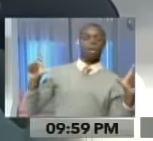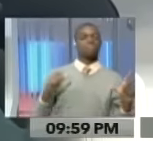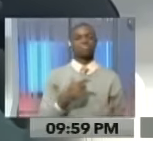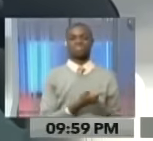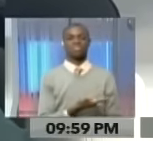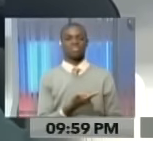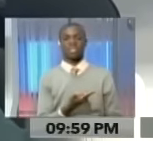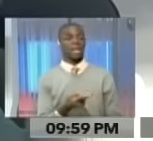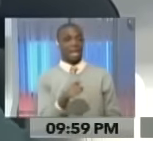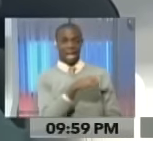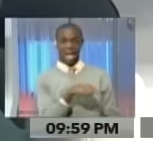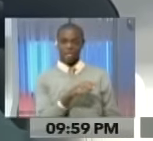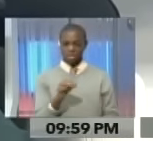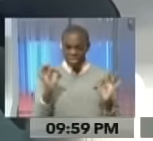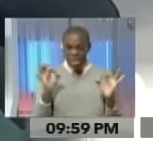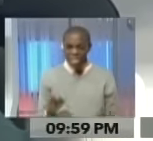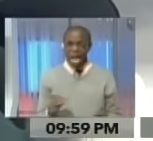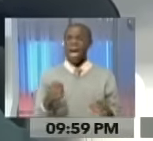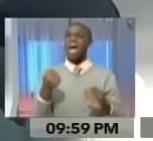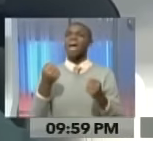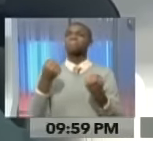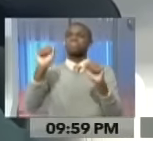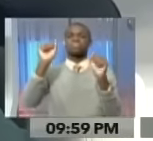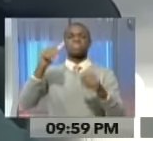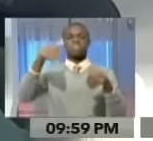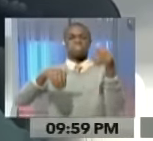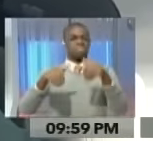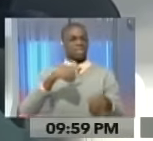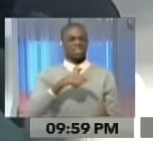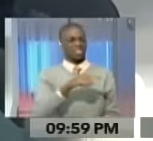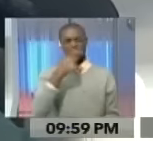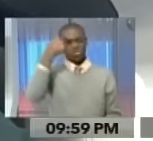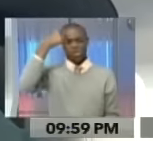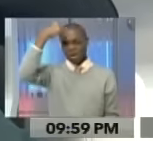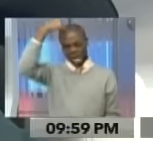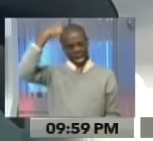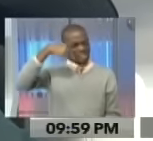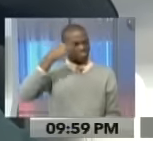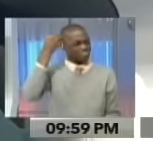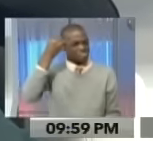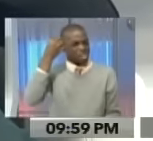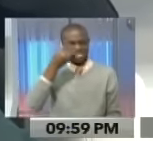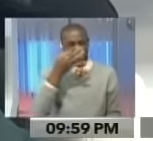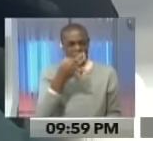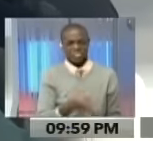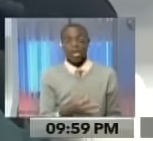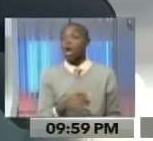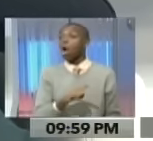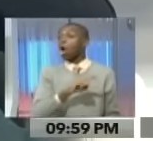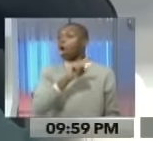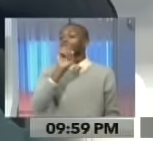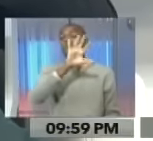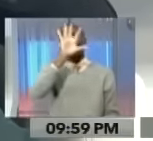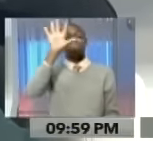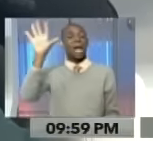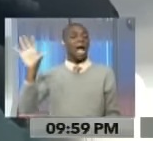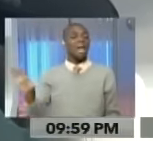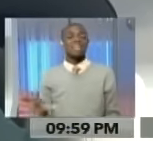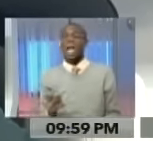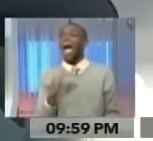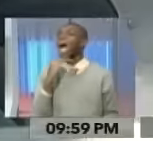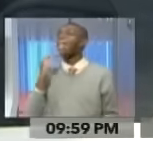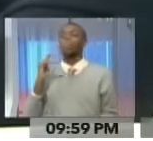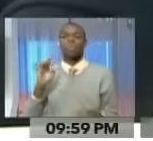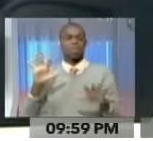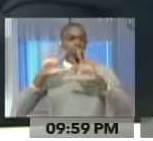ninguna intención de ningún referendo nada ellos no creen en ningún referendo revocatorio en cualquier otro país del mundo en cualquiera buscan el país del mundo que tú